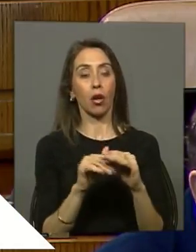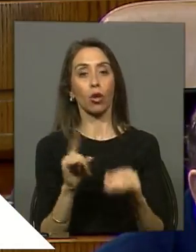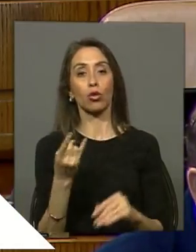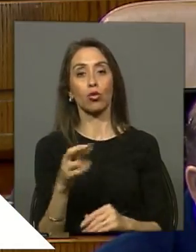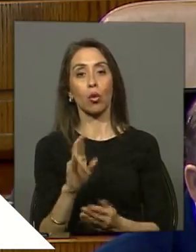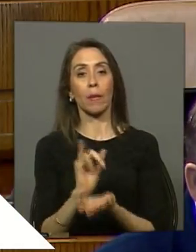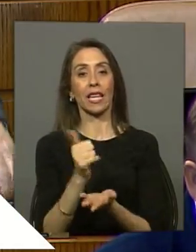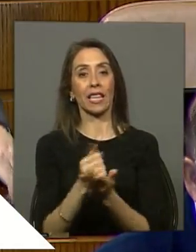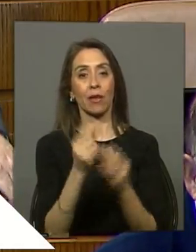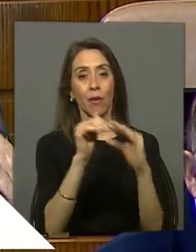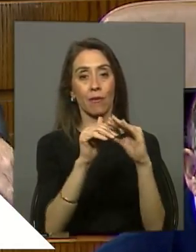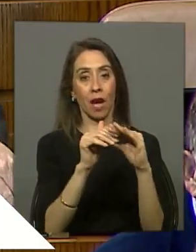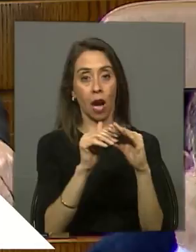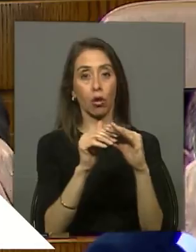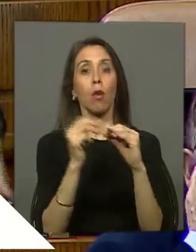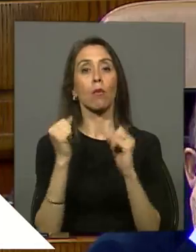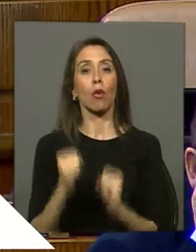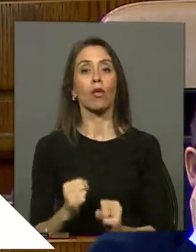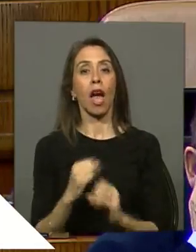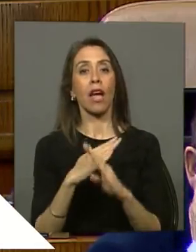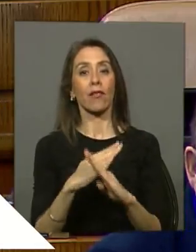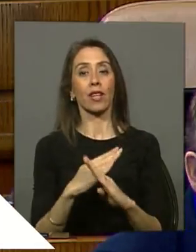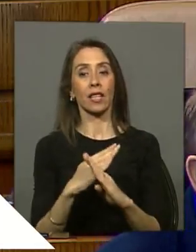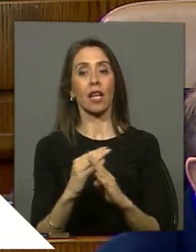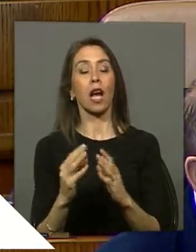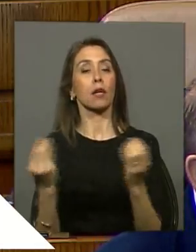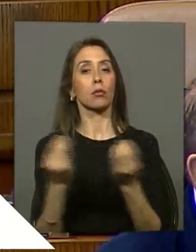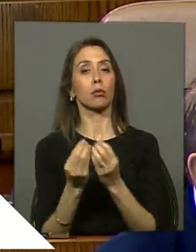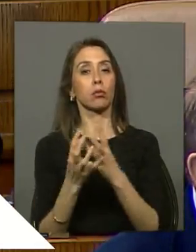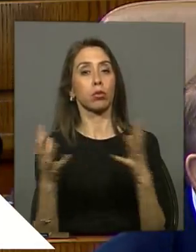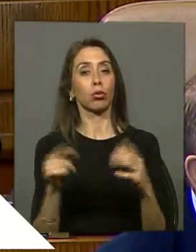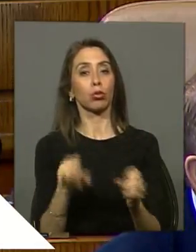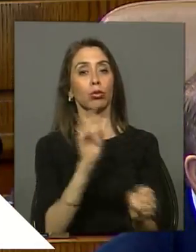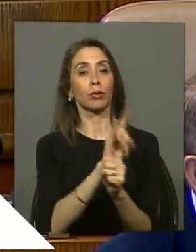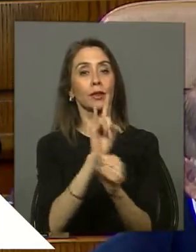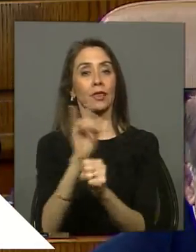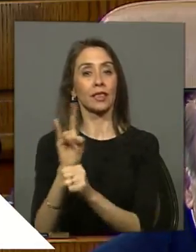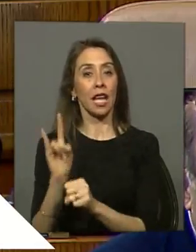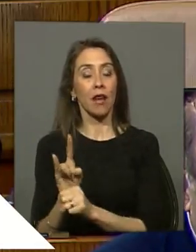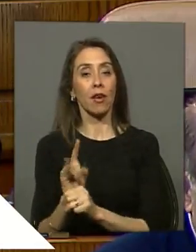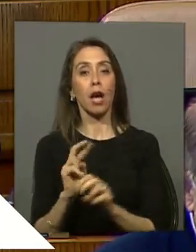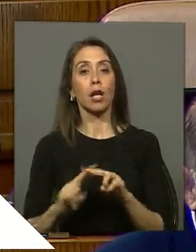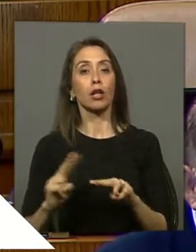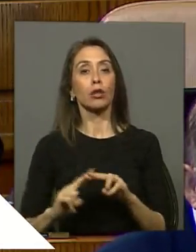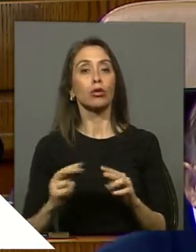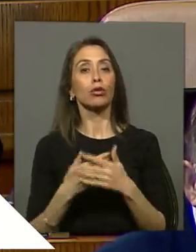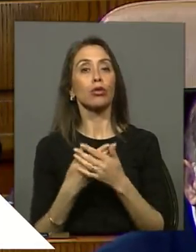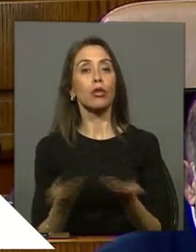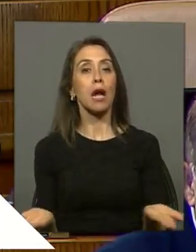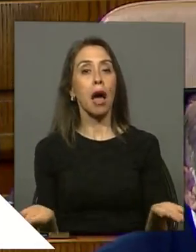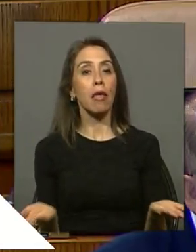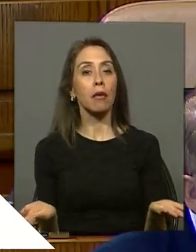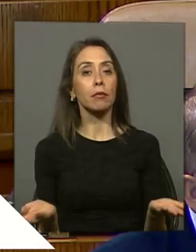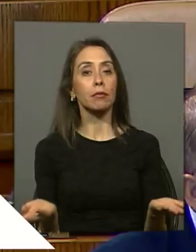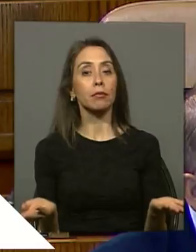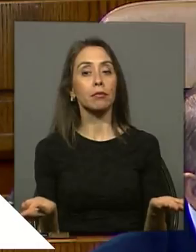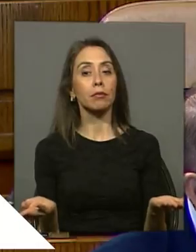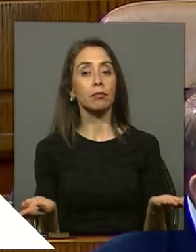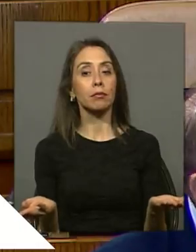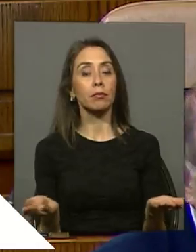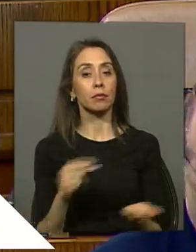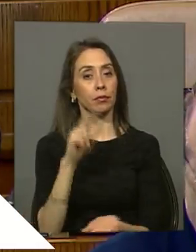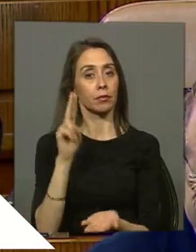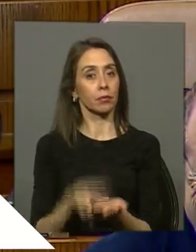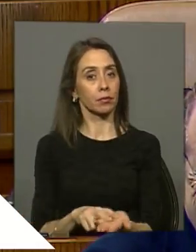superintendente de bancos pudo haber evitado una gran cantidad de estas estafas y no hizo absolutamente nada es